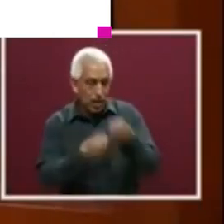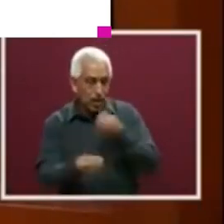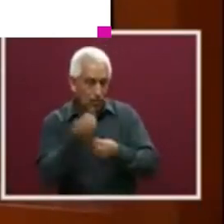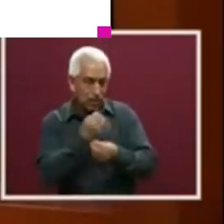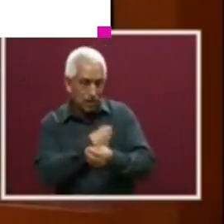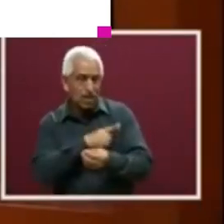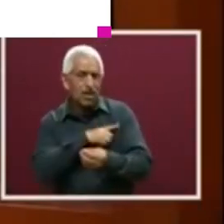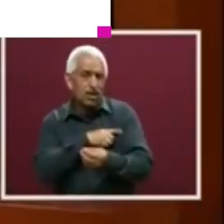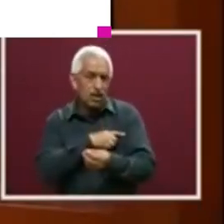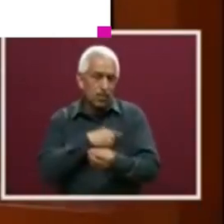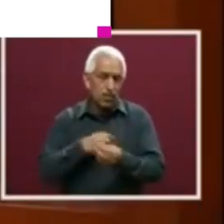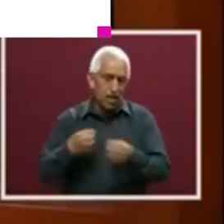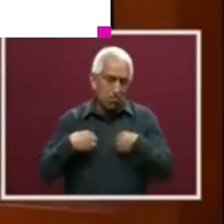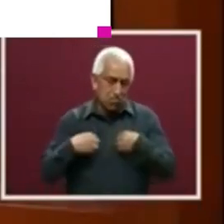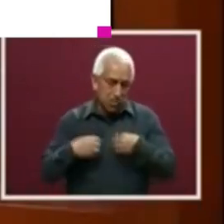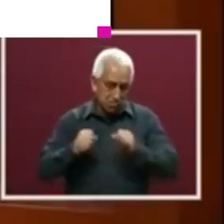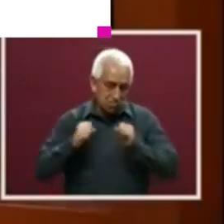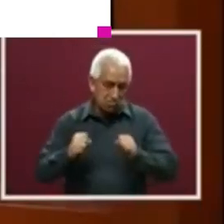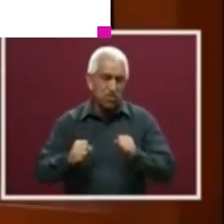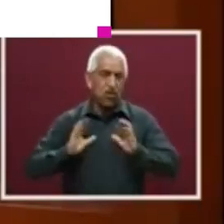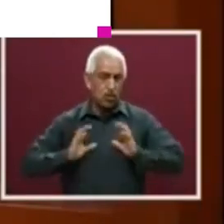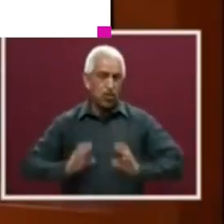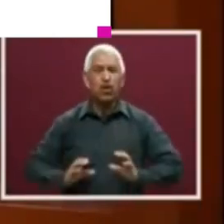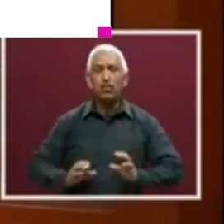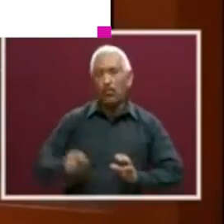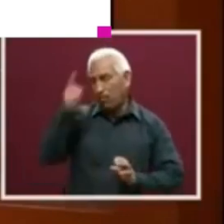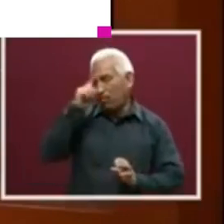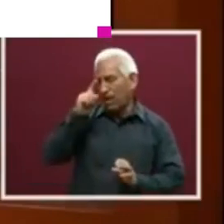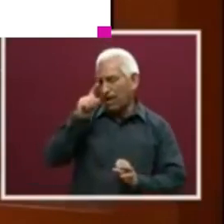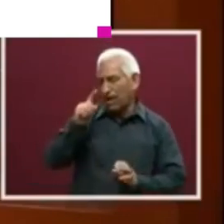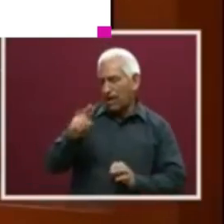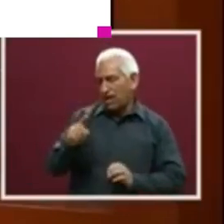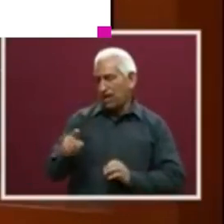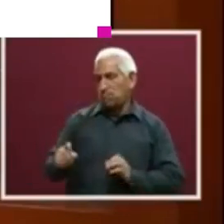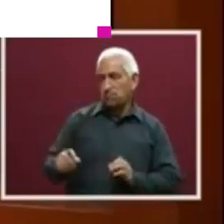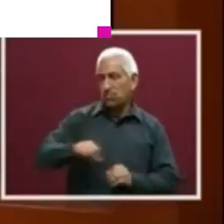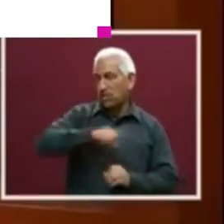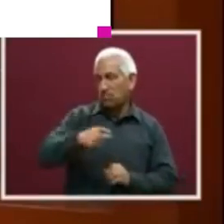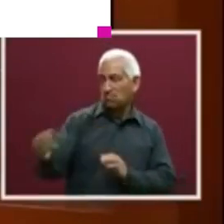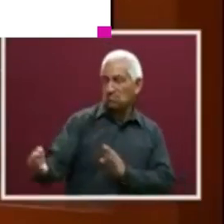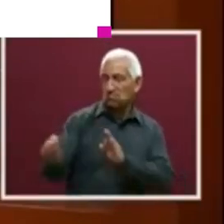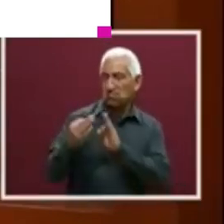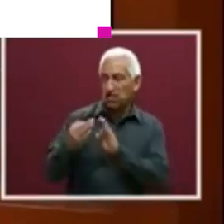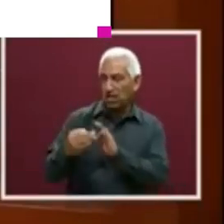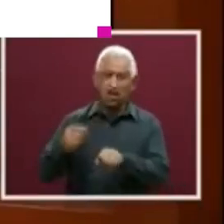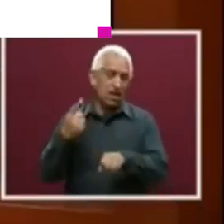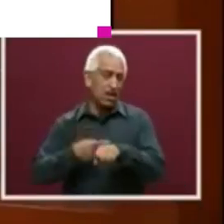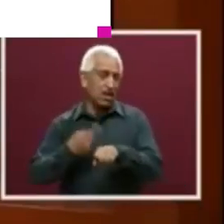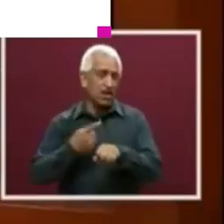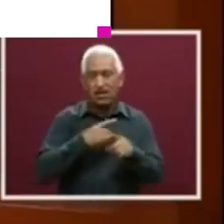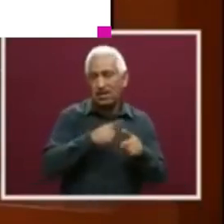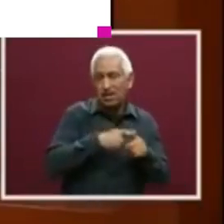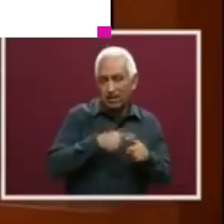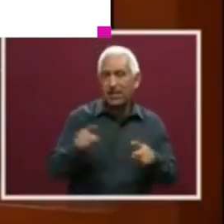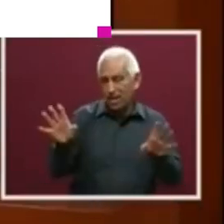la secretaría y rechazó que María Cecilia Sánchez Bringas sea la encargada de despacho o nombrada como